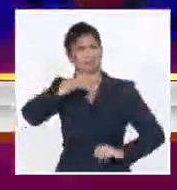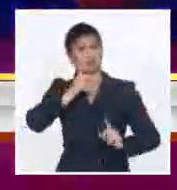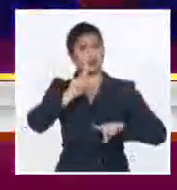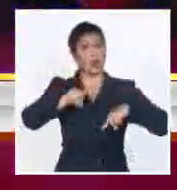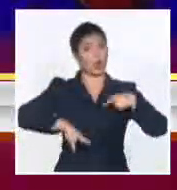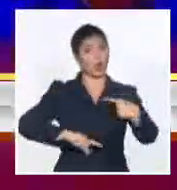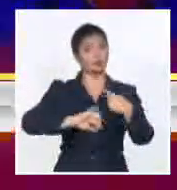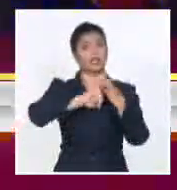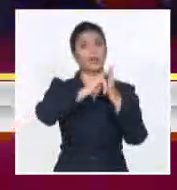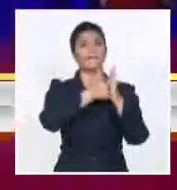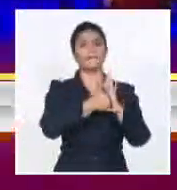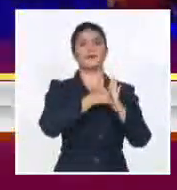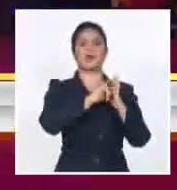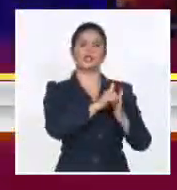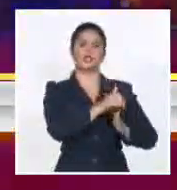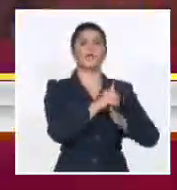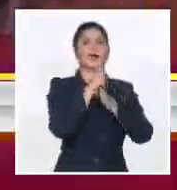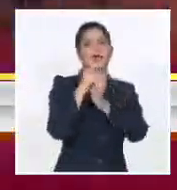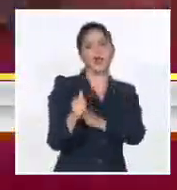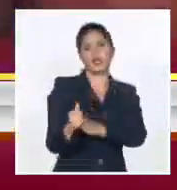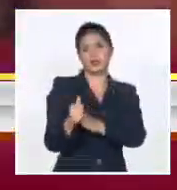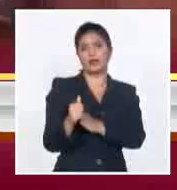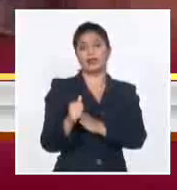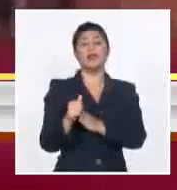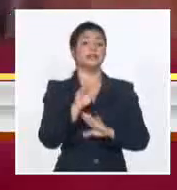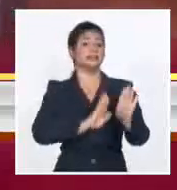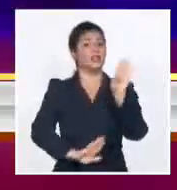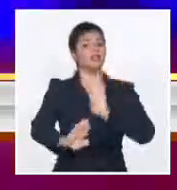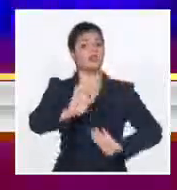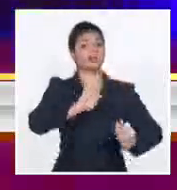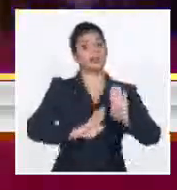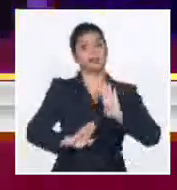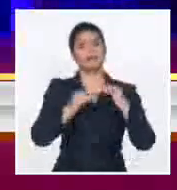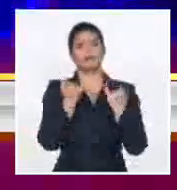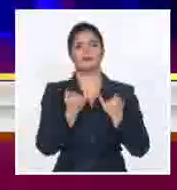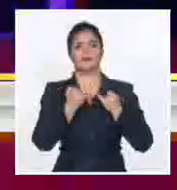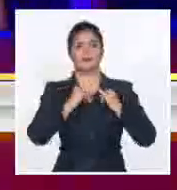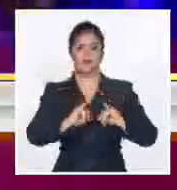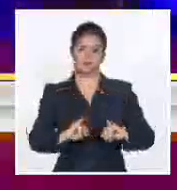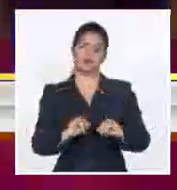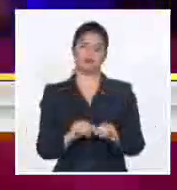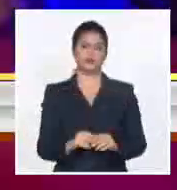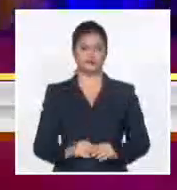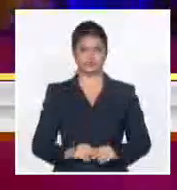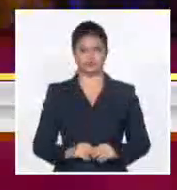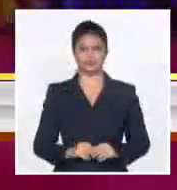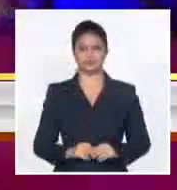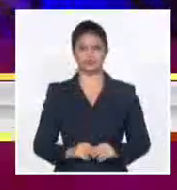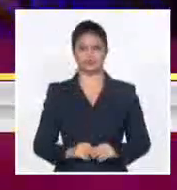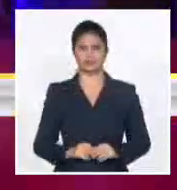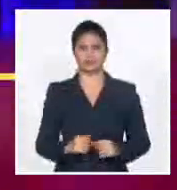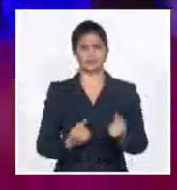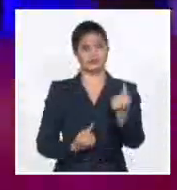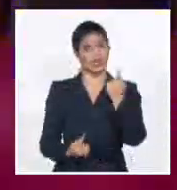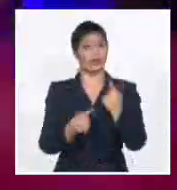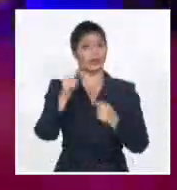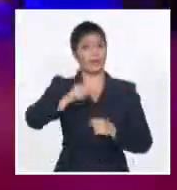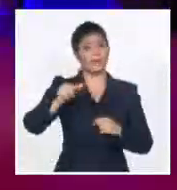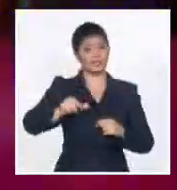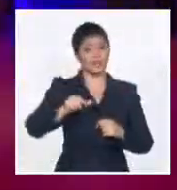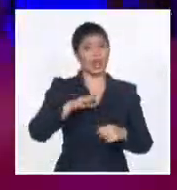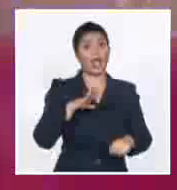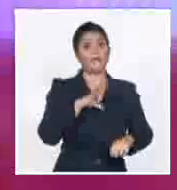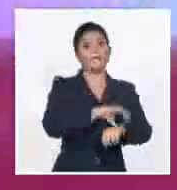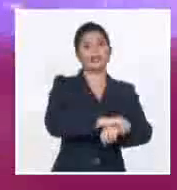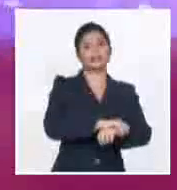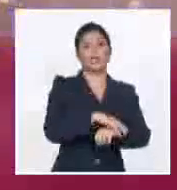del independentismo catalán. De aprobarse, esa propuesta de indulto beneficiaría a los separatistas que se encuentran en la cárcel o en el exilio por